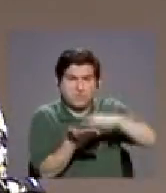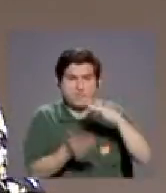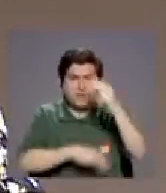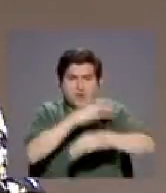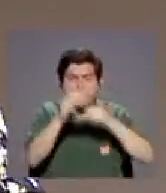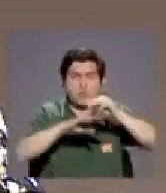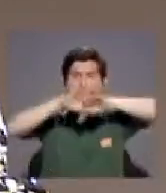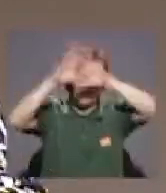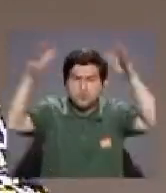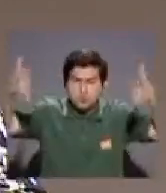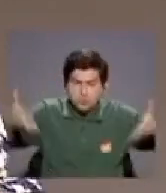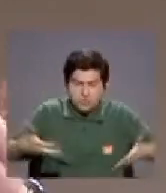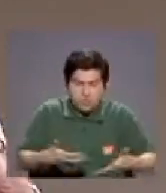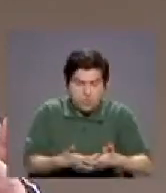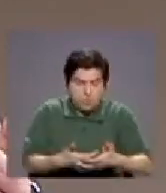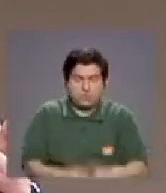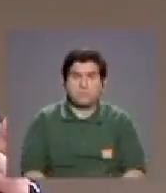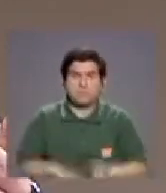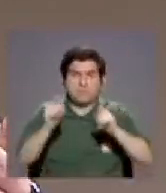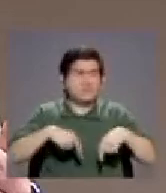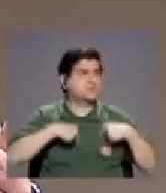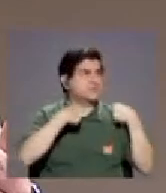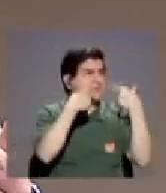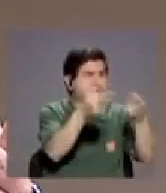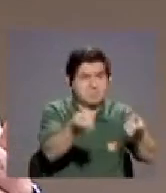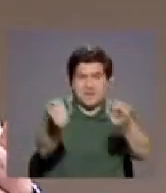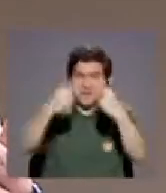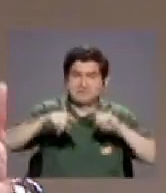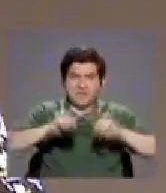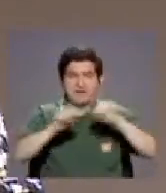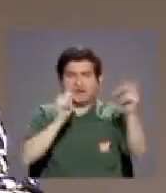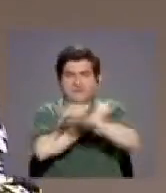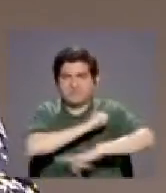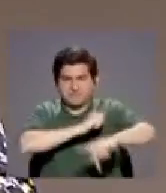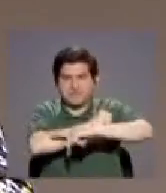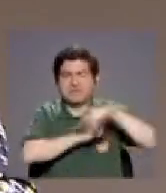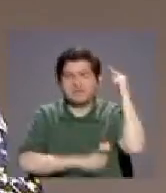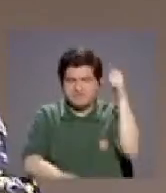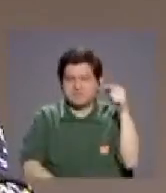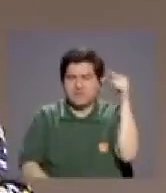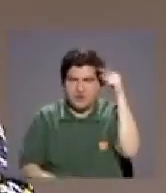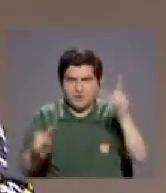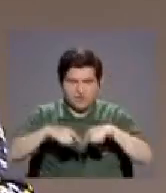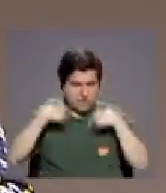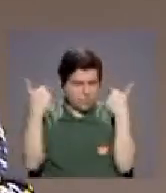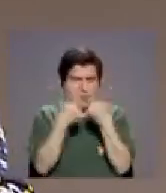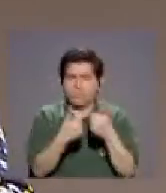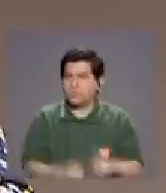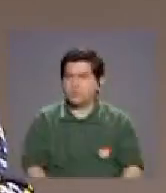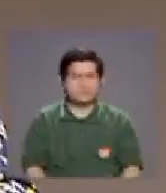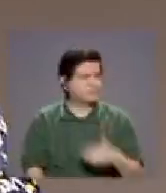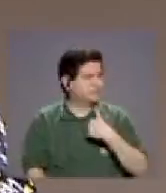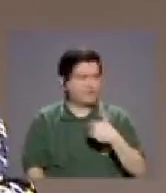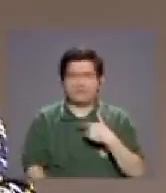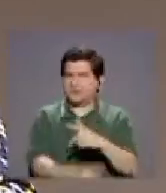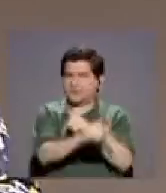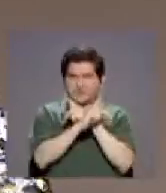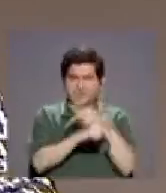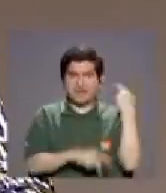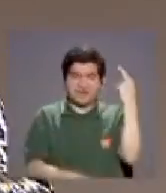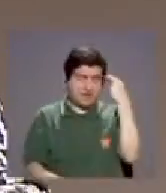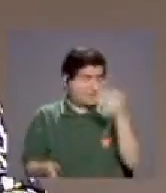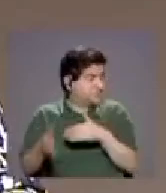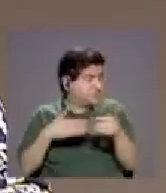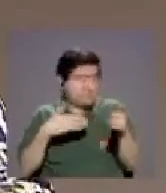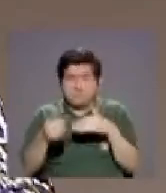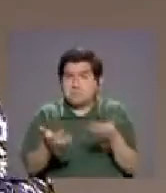globalizado, donde viajamos tan rápidamente de un país a otro, evidentemente estos grupos no inmunizados, por la razón que sea, o